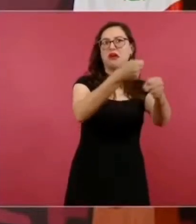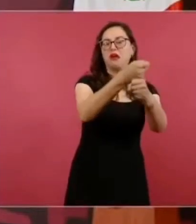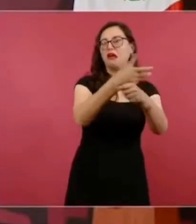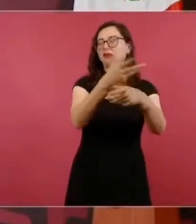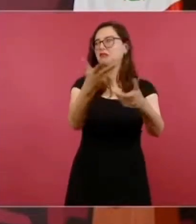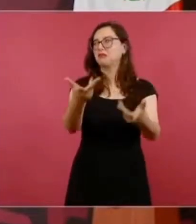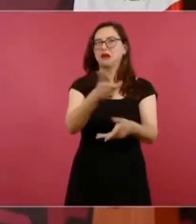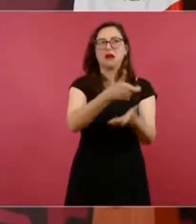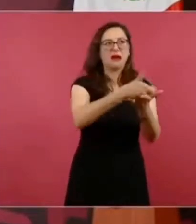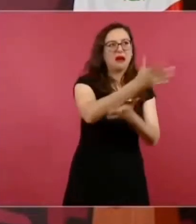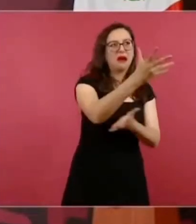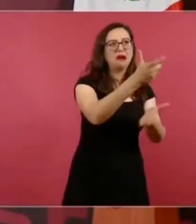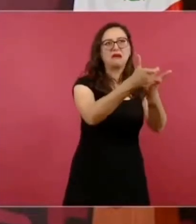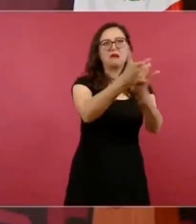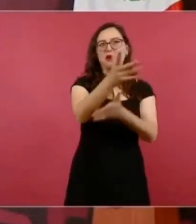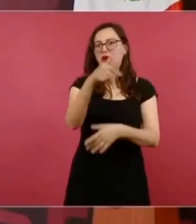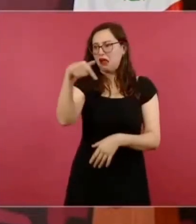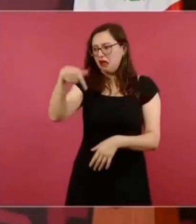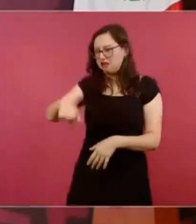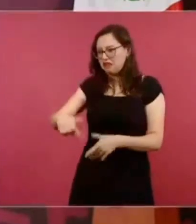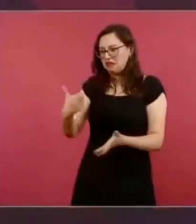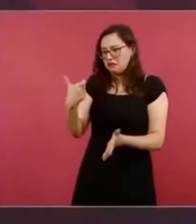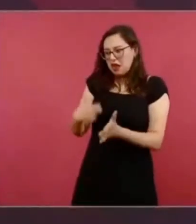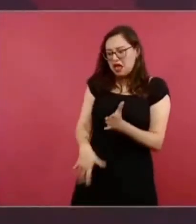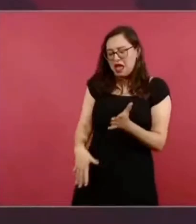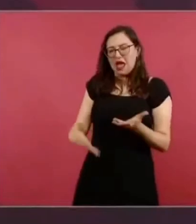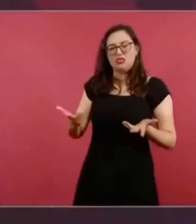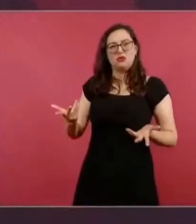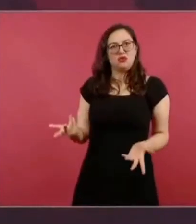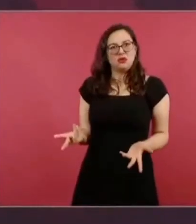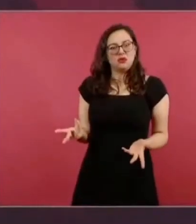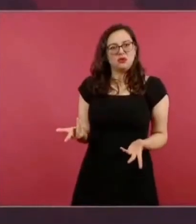debería de estar destacando